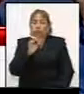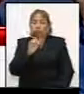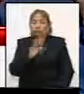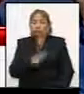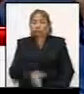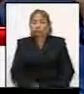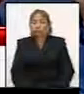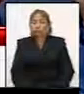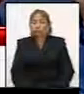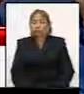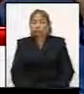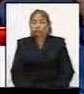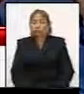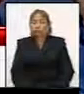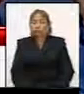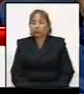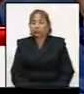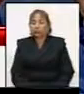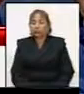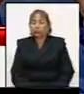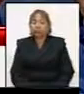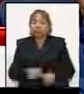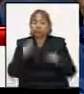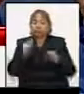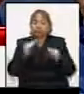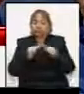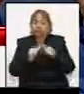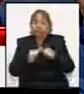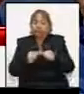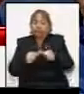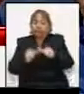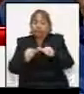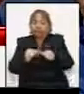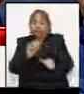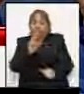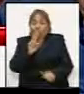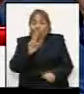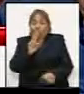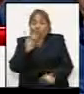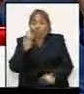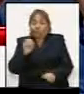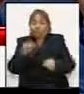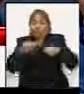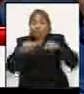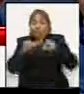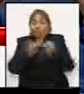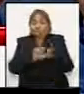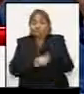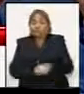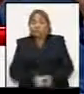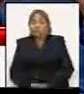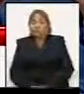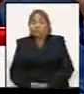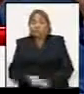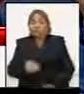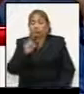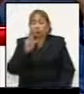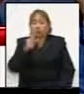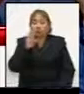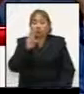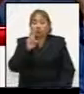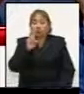30.693. Este nombramiento progresivo de este 20% permitirá que se nombren